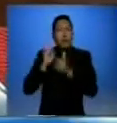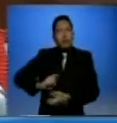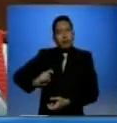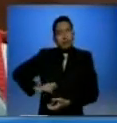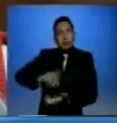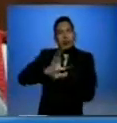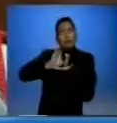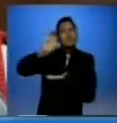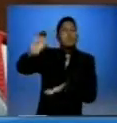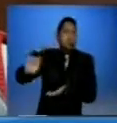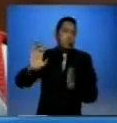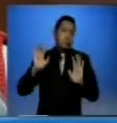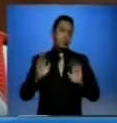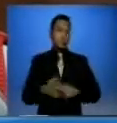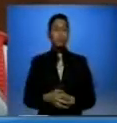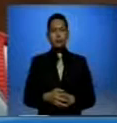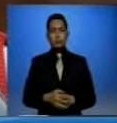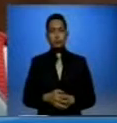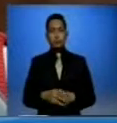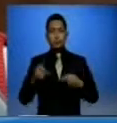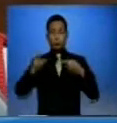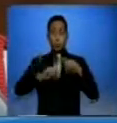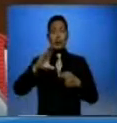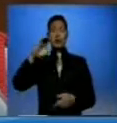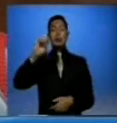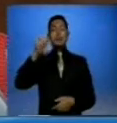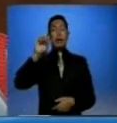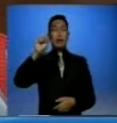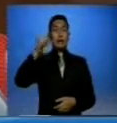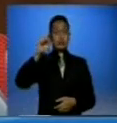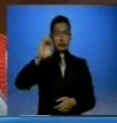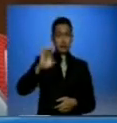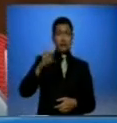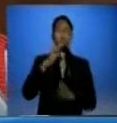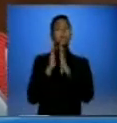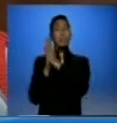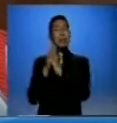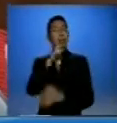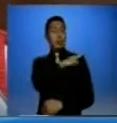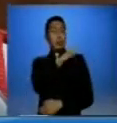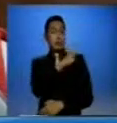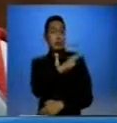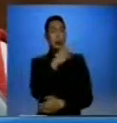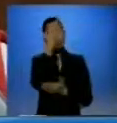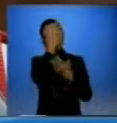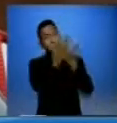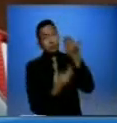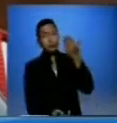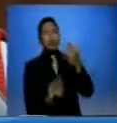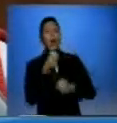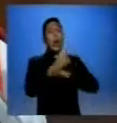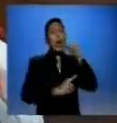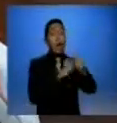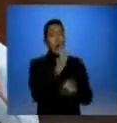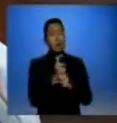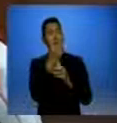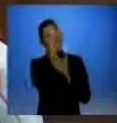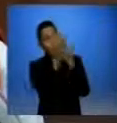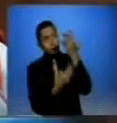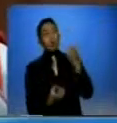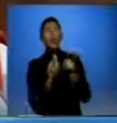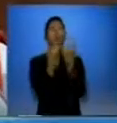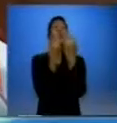nos pide a las universidades que hagamos un cálculo anualizado de